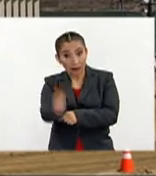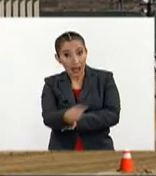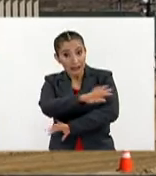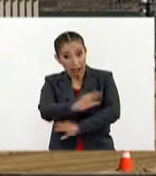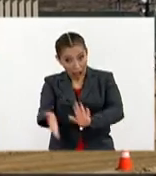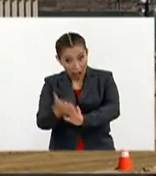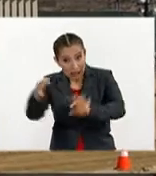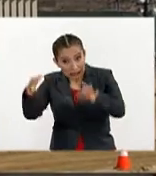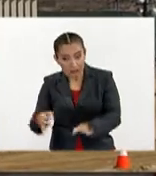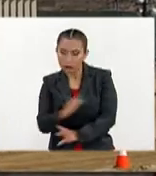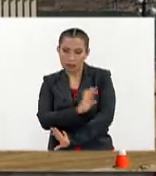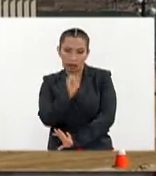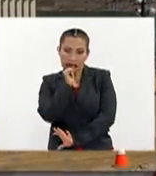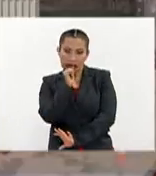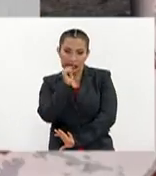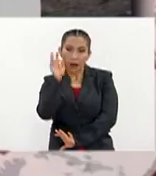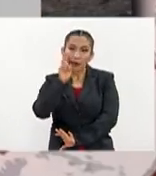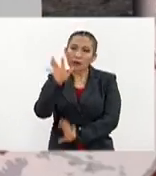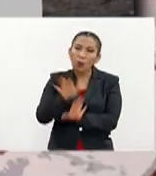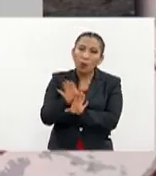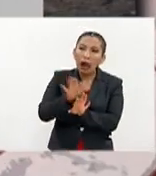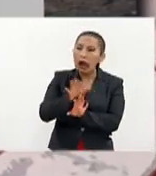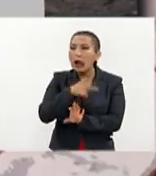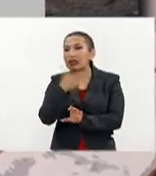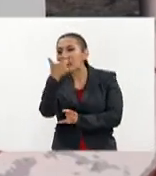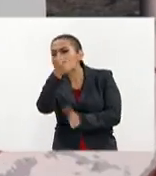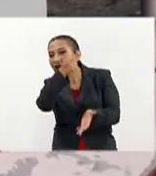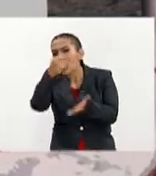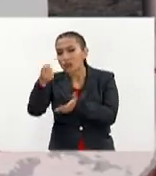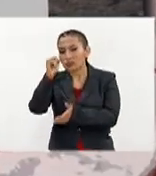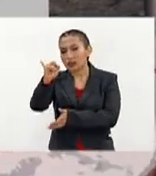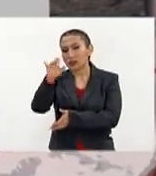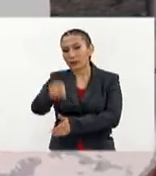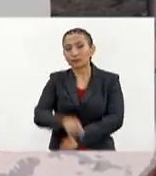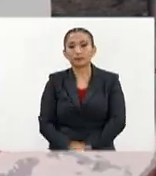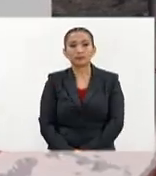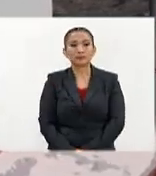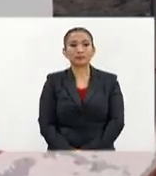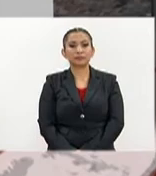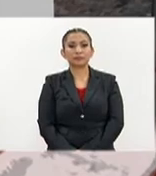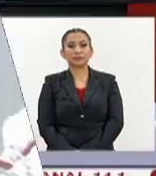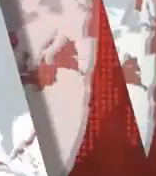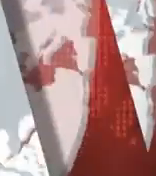los construirán. Falta, como ya lo sabemos, que el presupuesto sea aprobado.